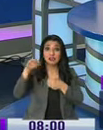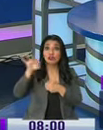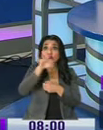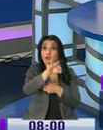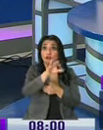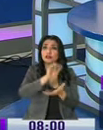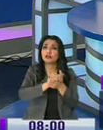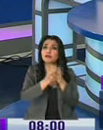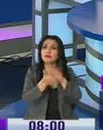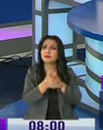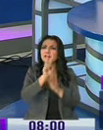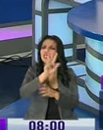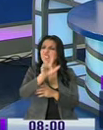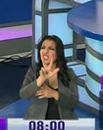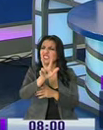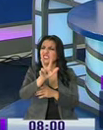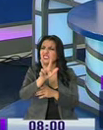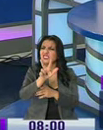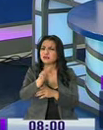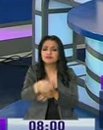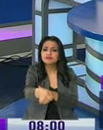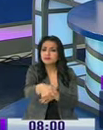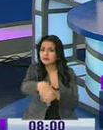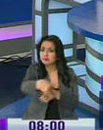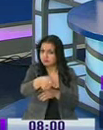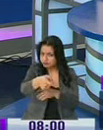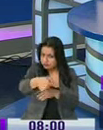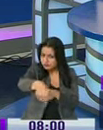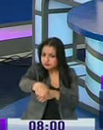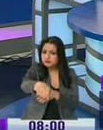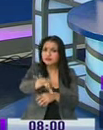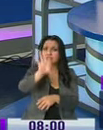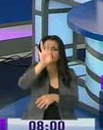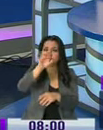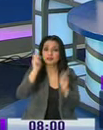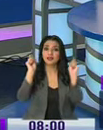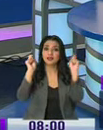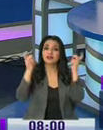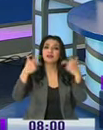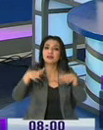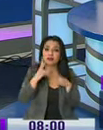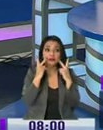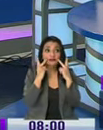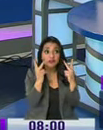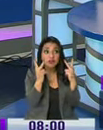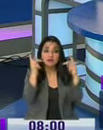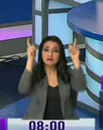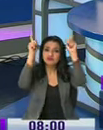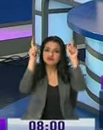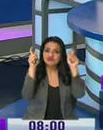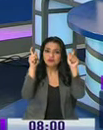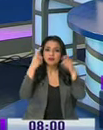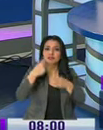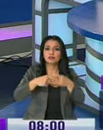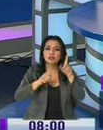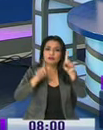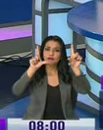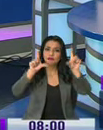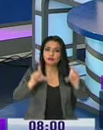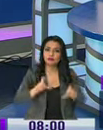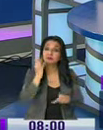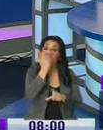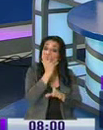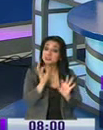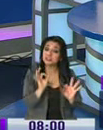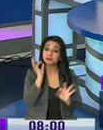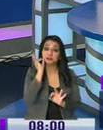Noviembre 23 me parece. Noviembre 23, o sea, ya mismo. Ya mismo, ya las candidatas, ya las hemos visto en redes sociales, las fotos, hay algunas chicas muy bonitas.